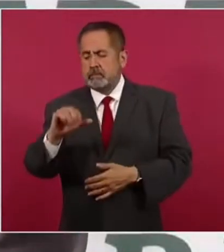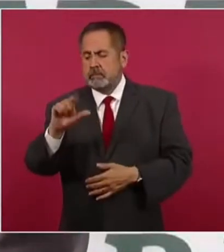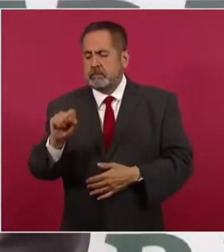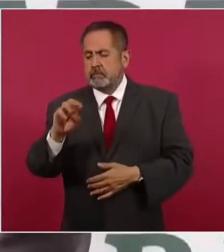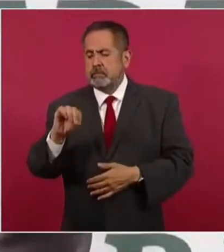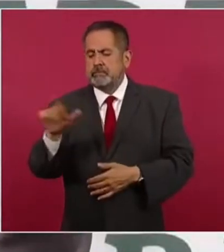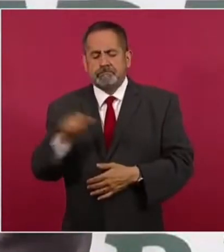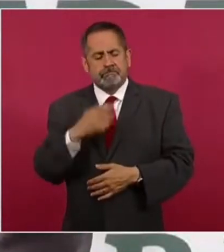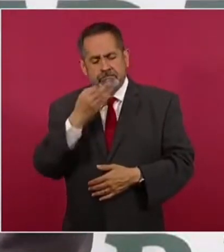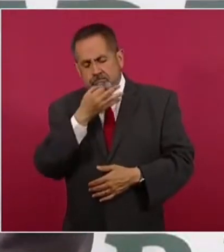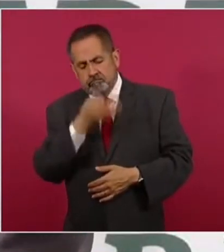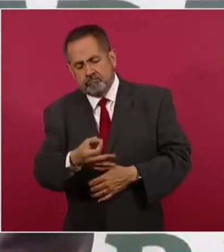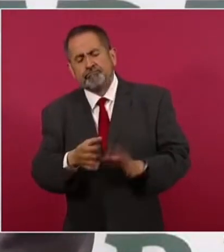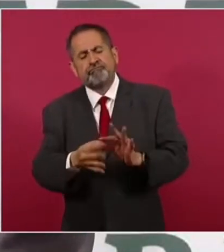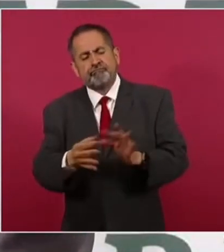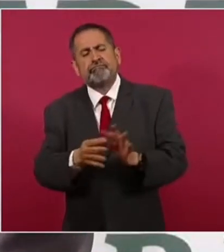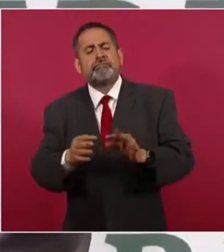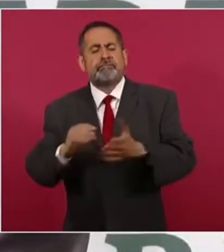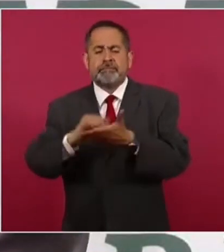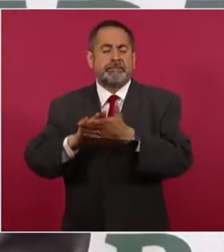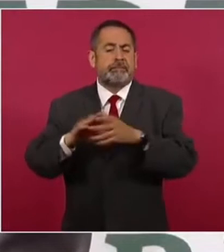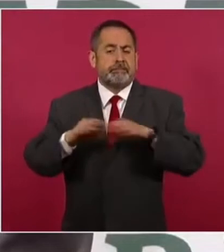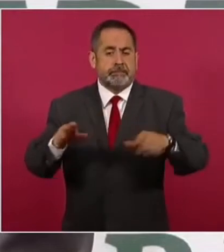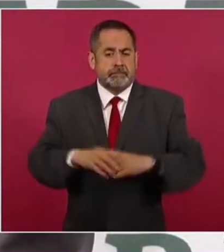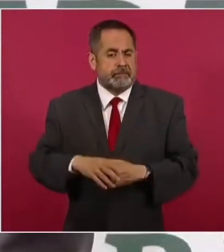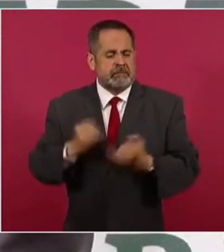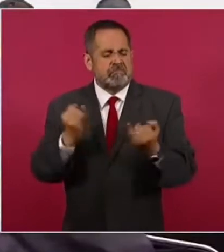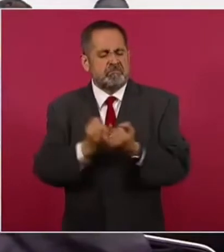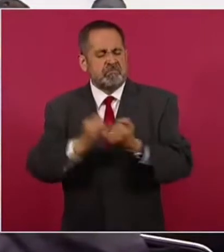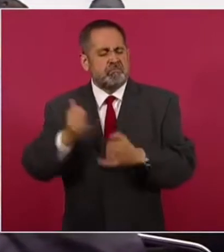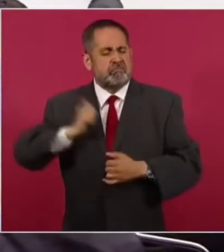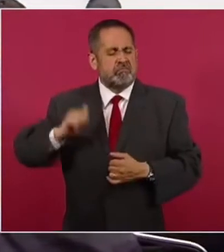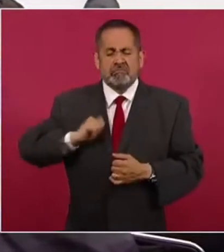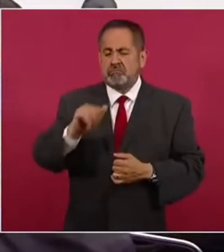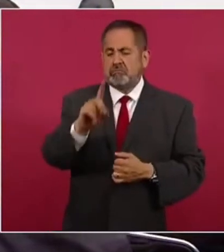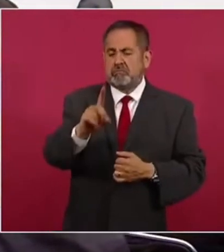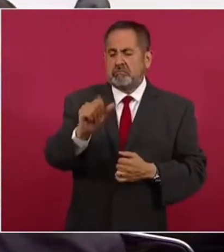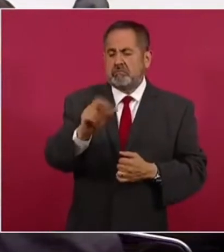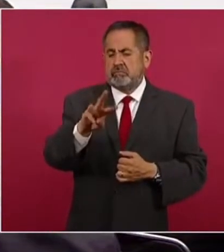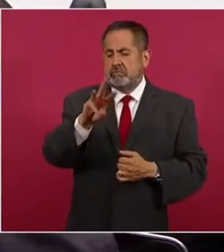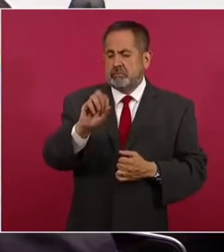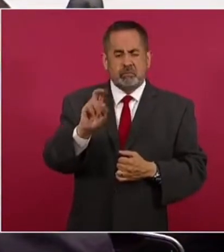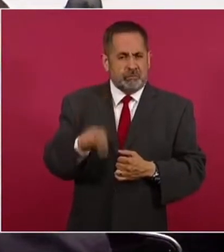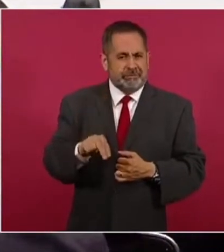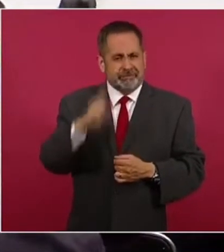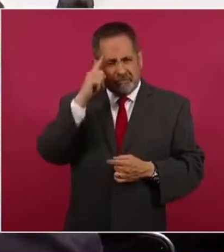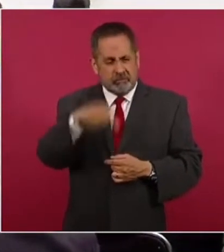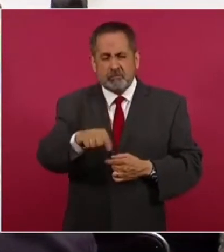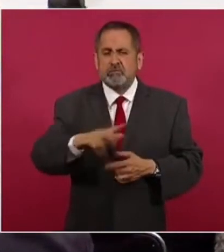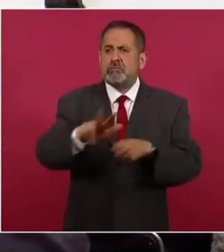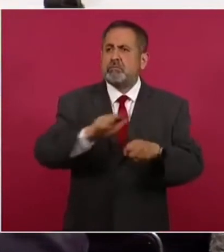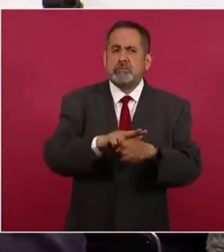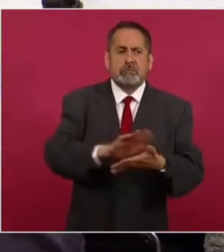Marx, argumentando que así como Darwin descubrió la ley del desarrollo de la